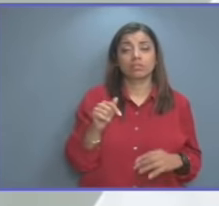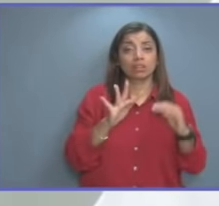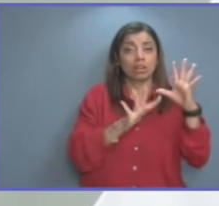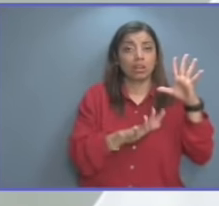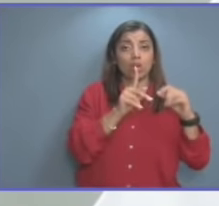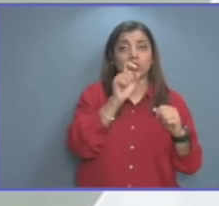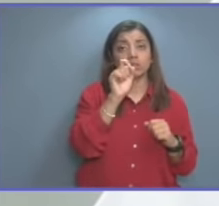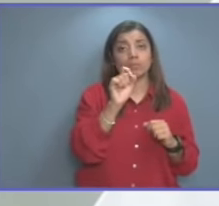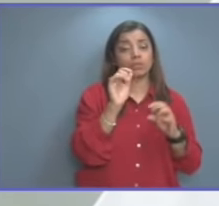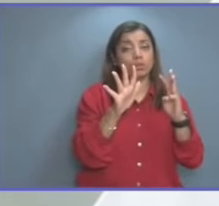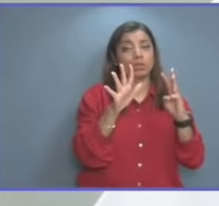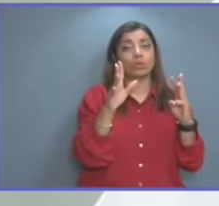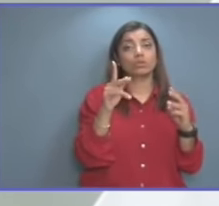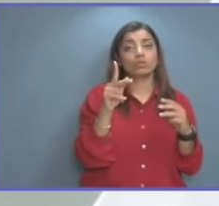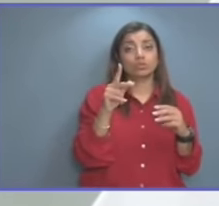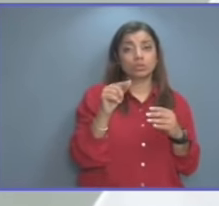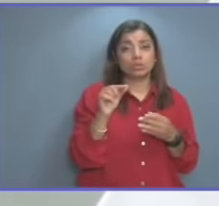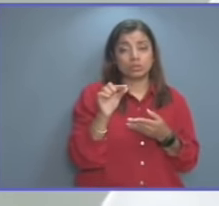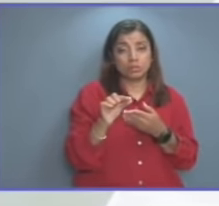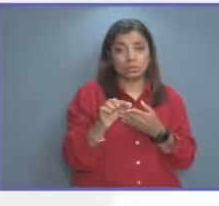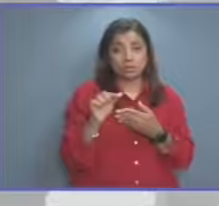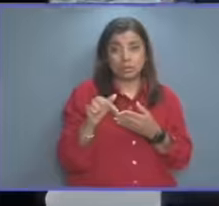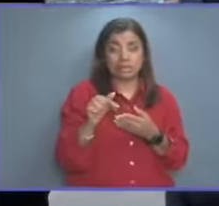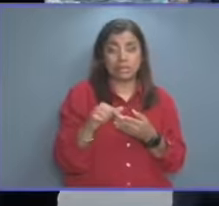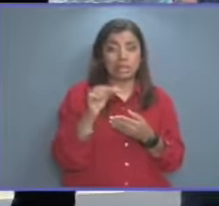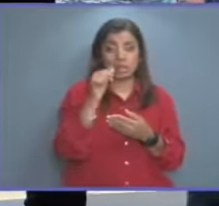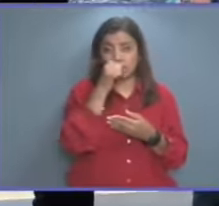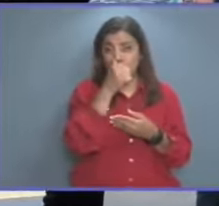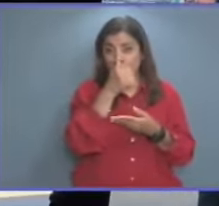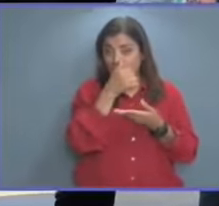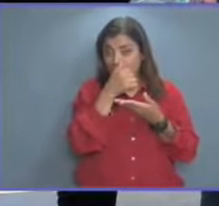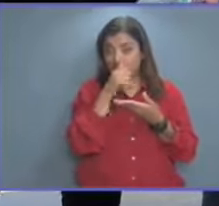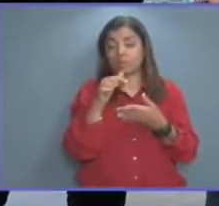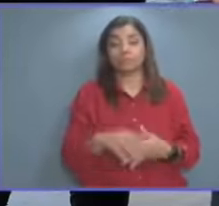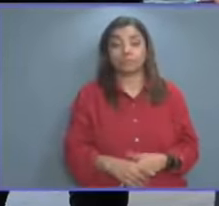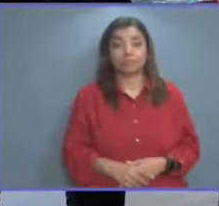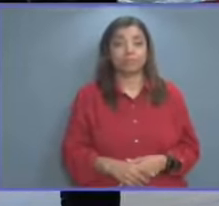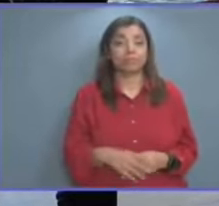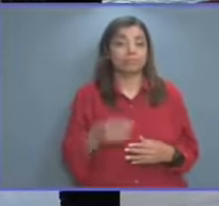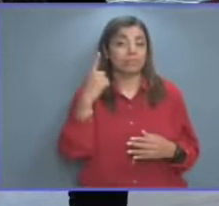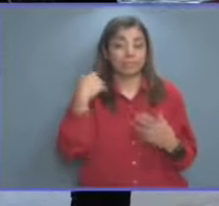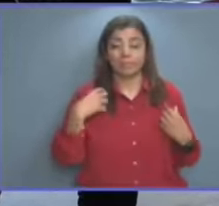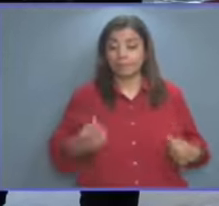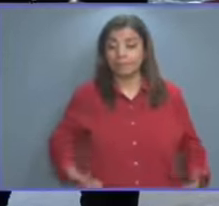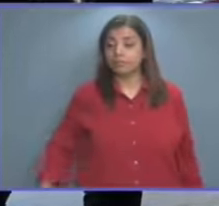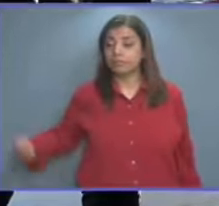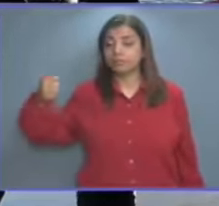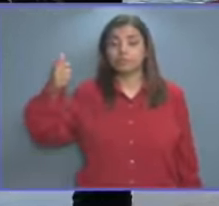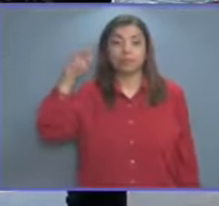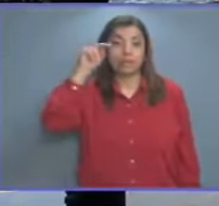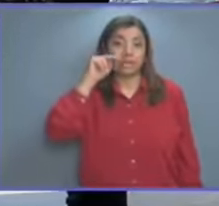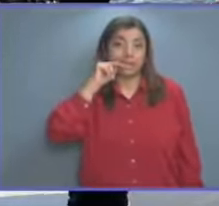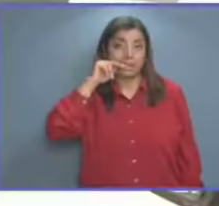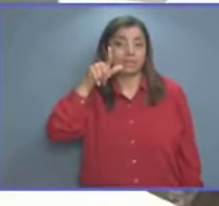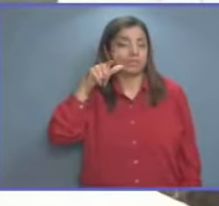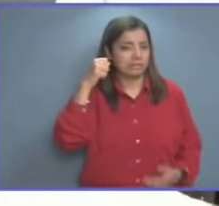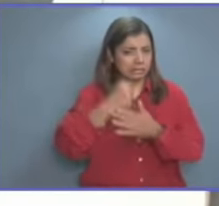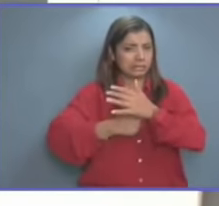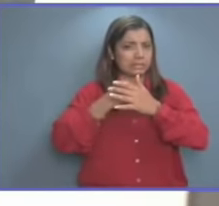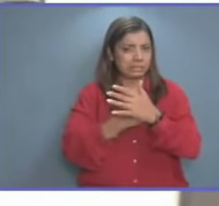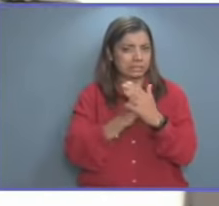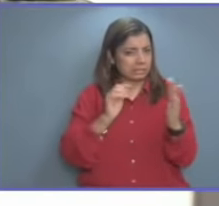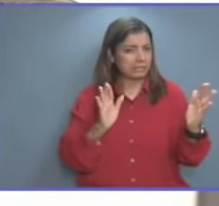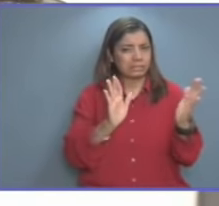11.8 toneladas de cocaína es mucho el gobierno del presidente de la tribu que le mantiene en pie la lucha contra el crimen organizado y